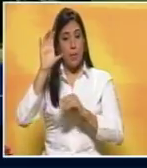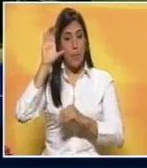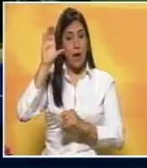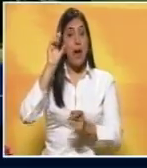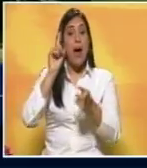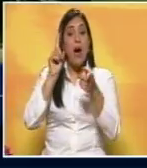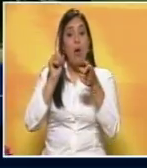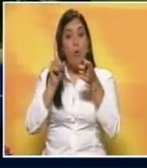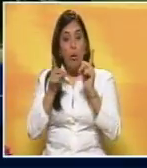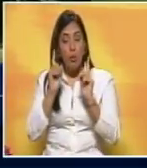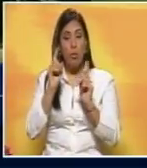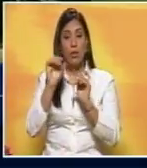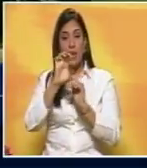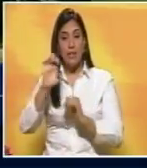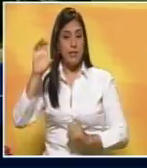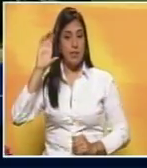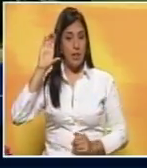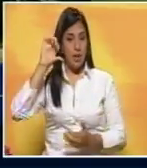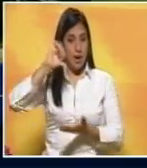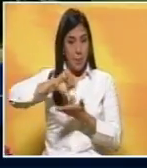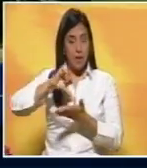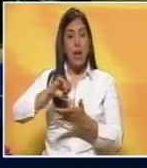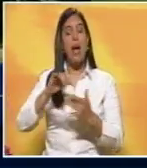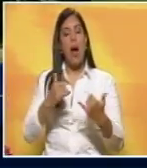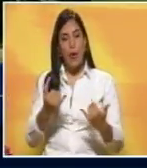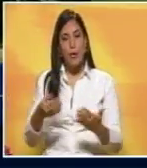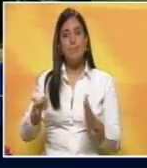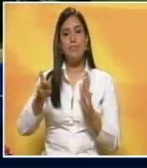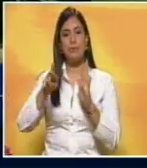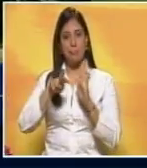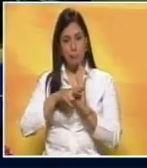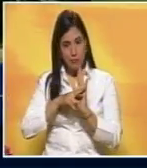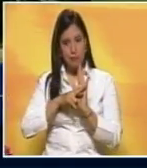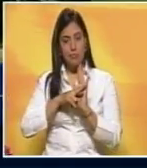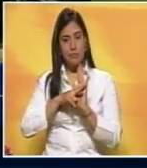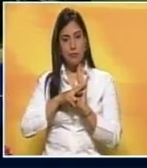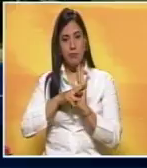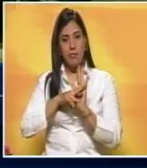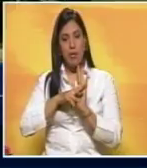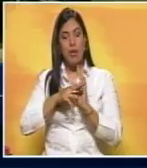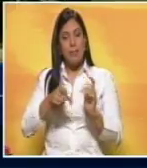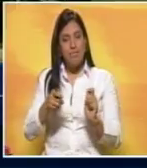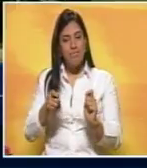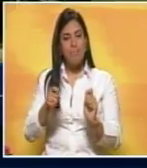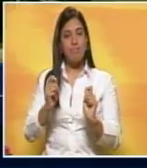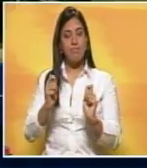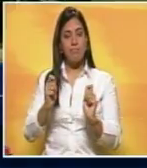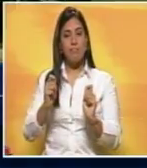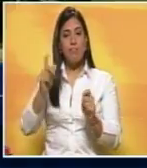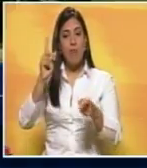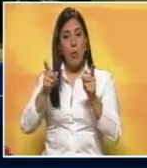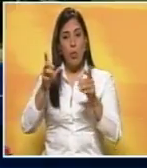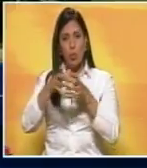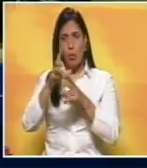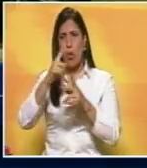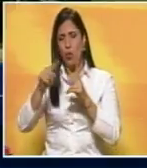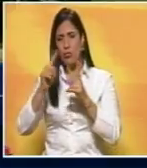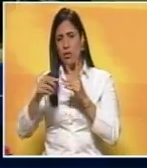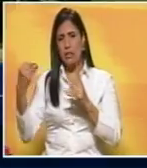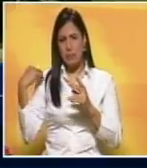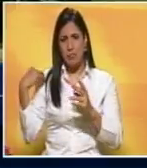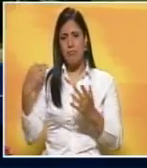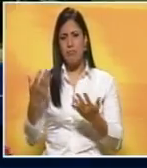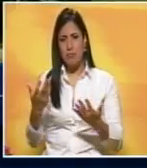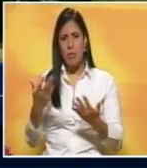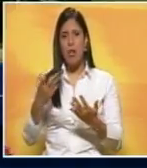zonas del este de la capital. Ahora vuelven otra vez a intentar algunos factores, porque hay otra cosa que hay que